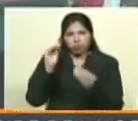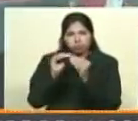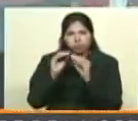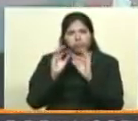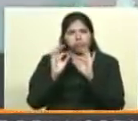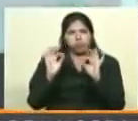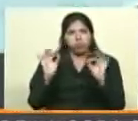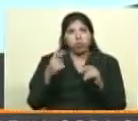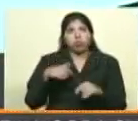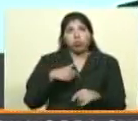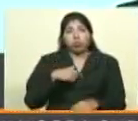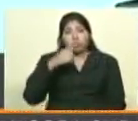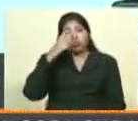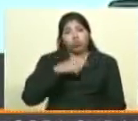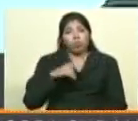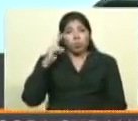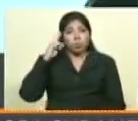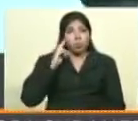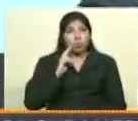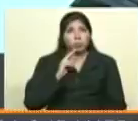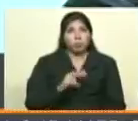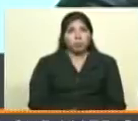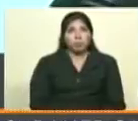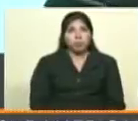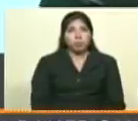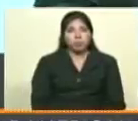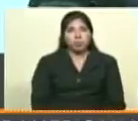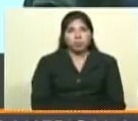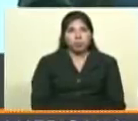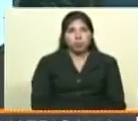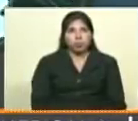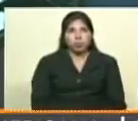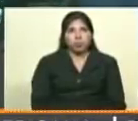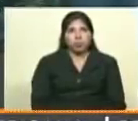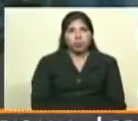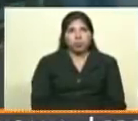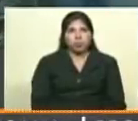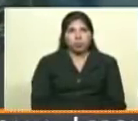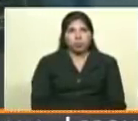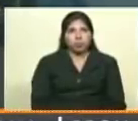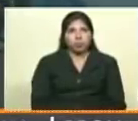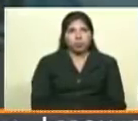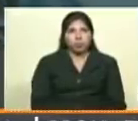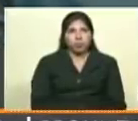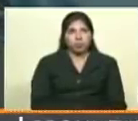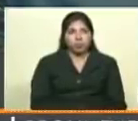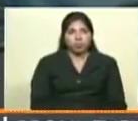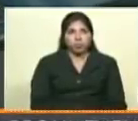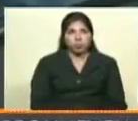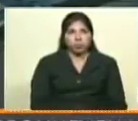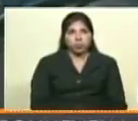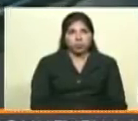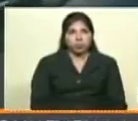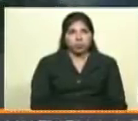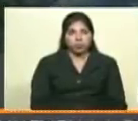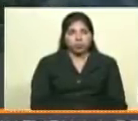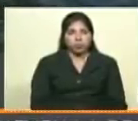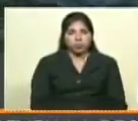Somos Bolívar en acción, es nuestra raíz